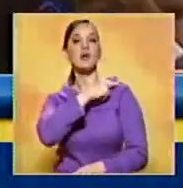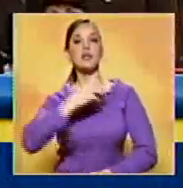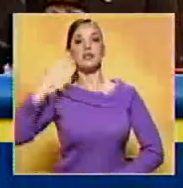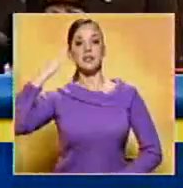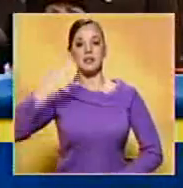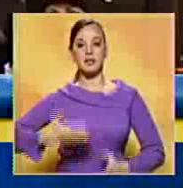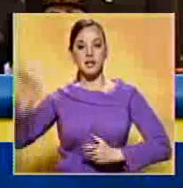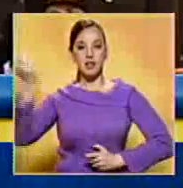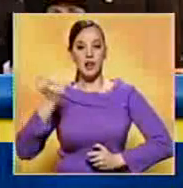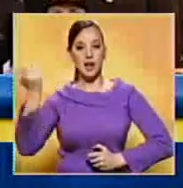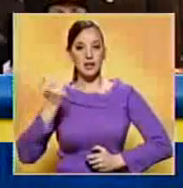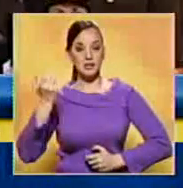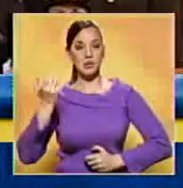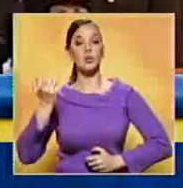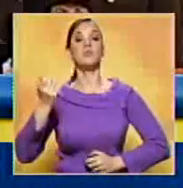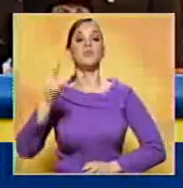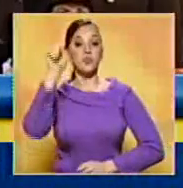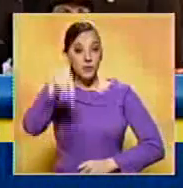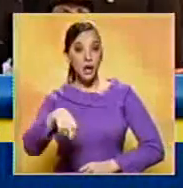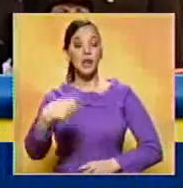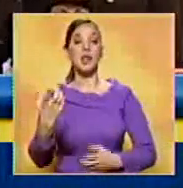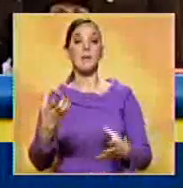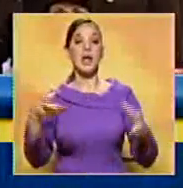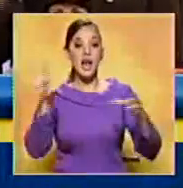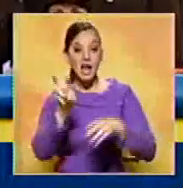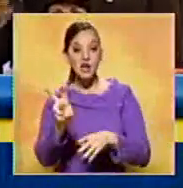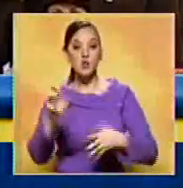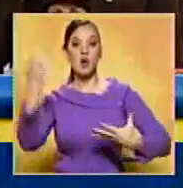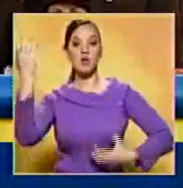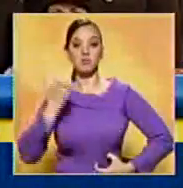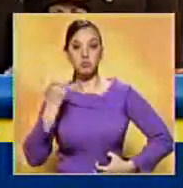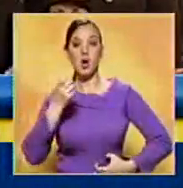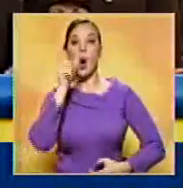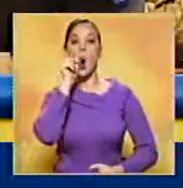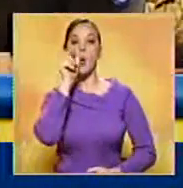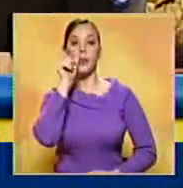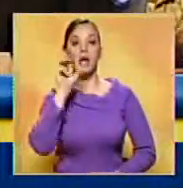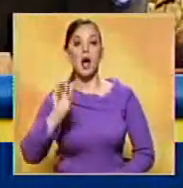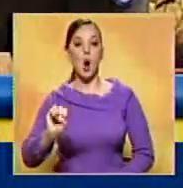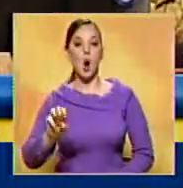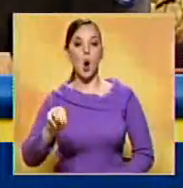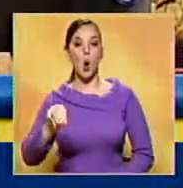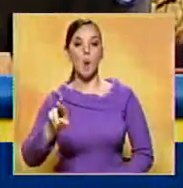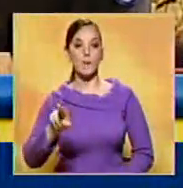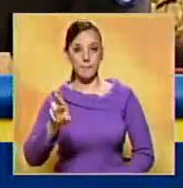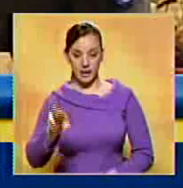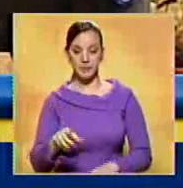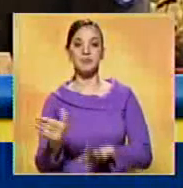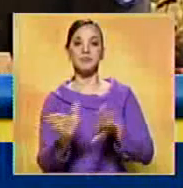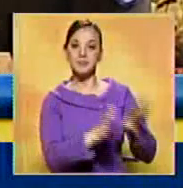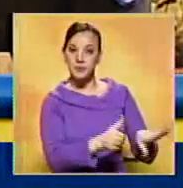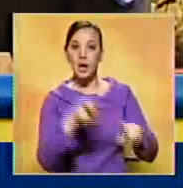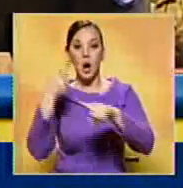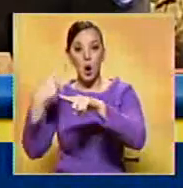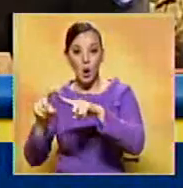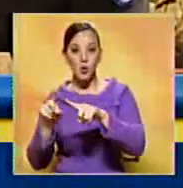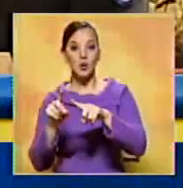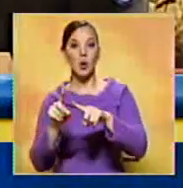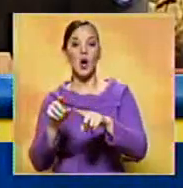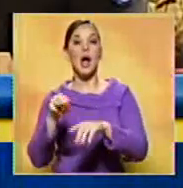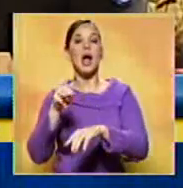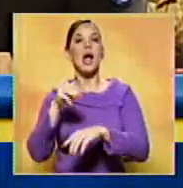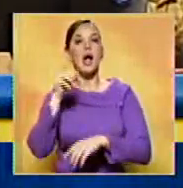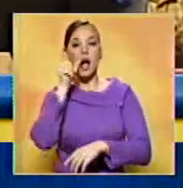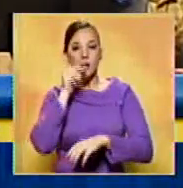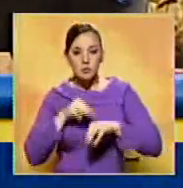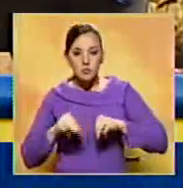Ejército. Mientras que el nuevo comandante de la milicia es el general Jomar Rubio Silva. Por su parte, el mayor general Miguel Rodríguez Torres,